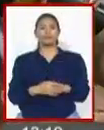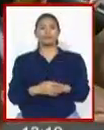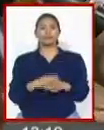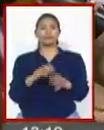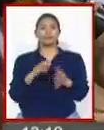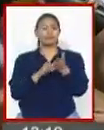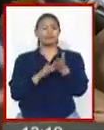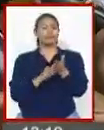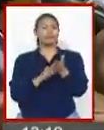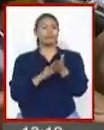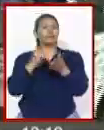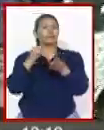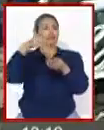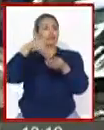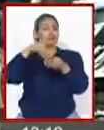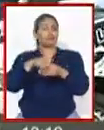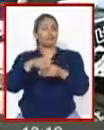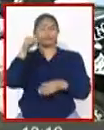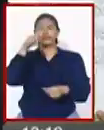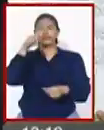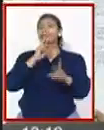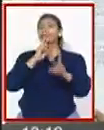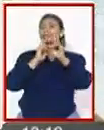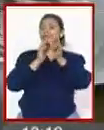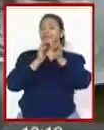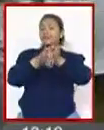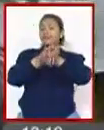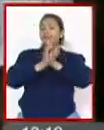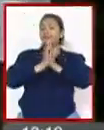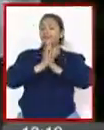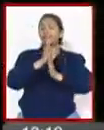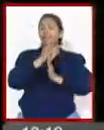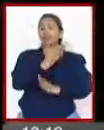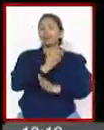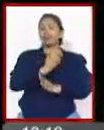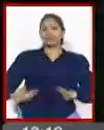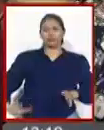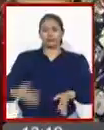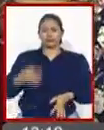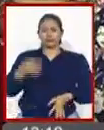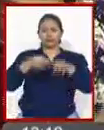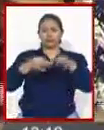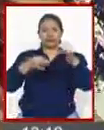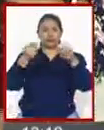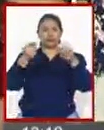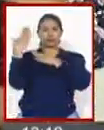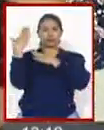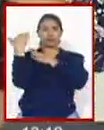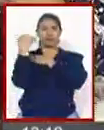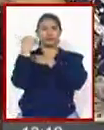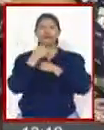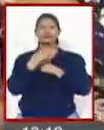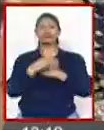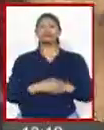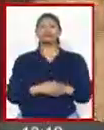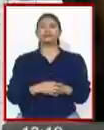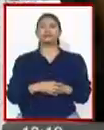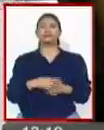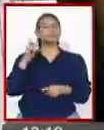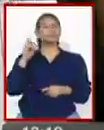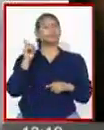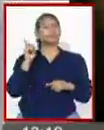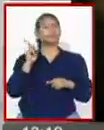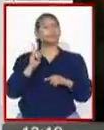eliminar estas elecciones judiciales. Como respuesta a este pedido, el mismo presidente del Tribunal Electoral en Santa Cruz aseguró de que esto no